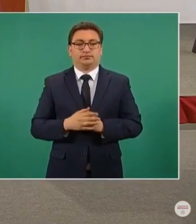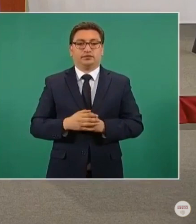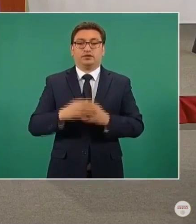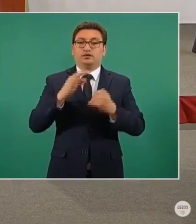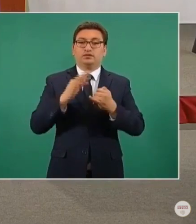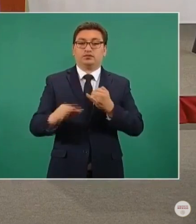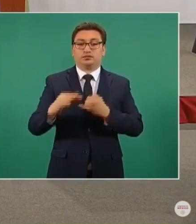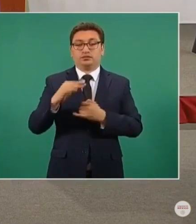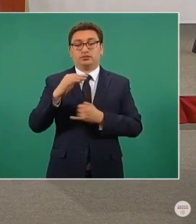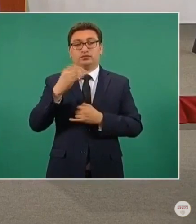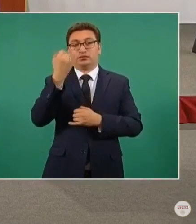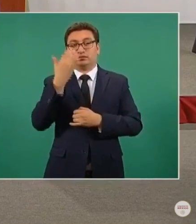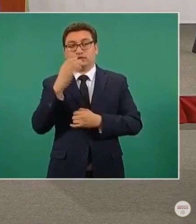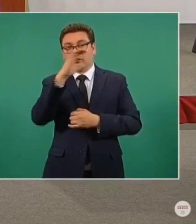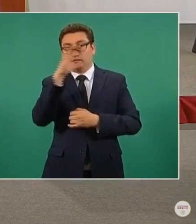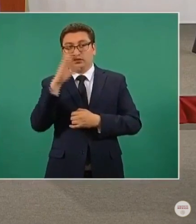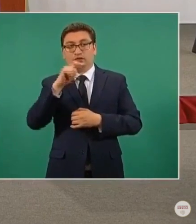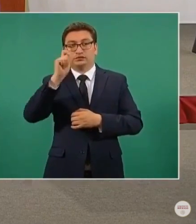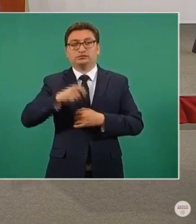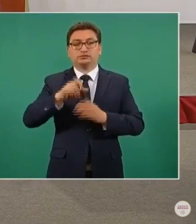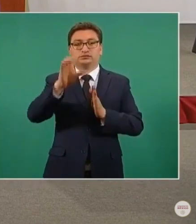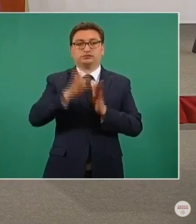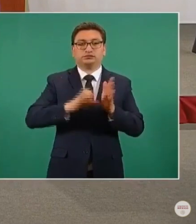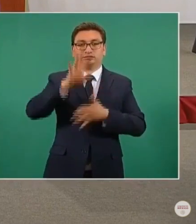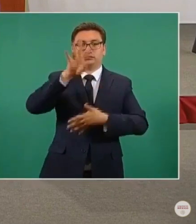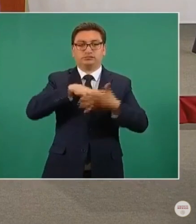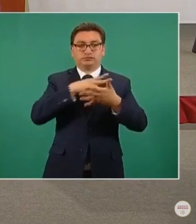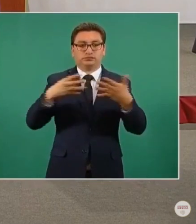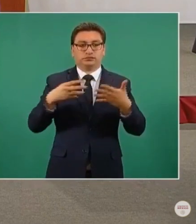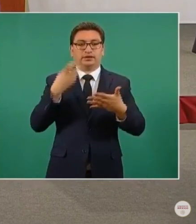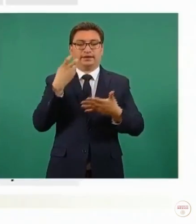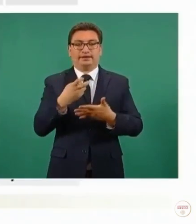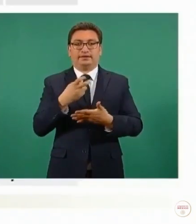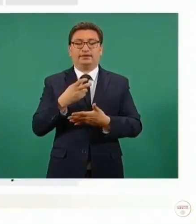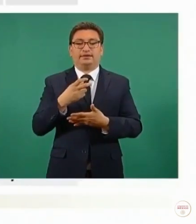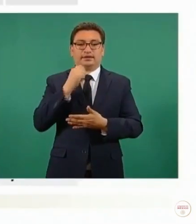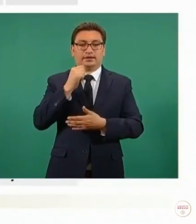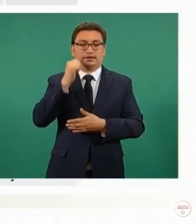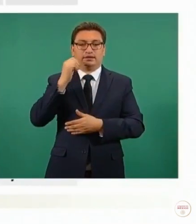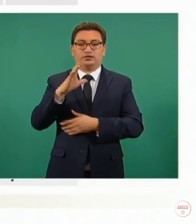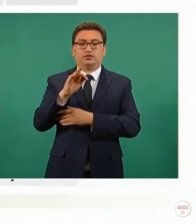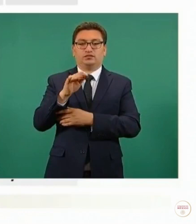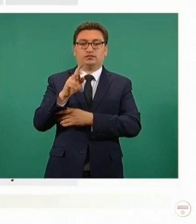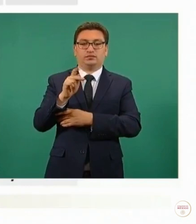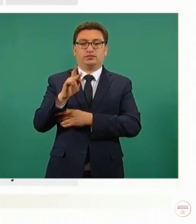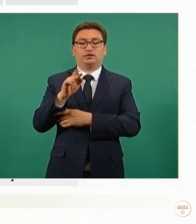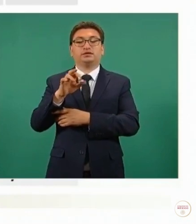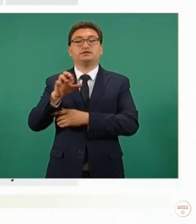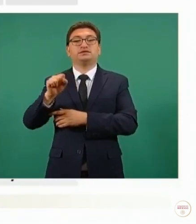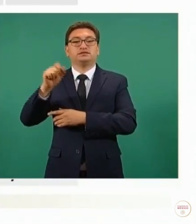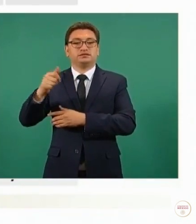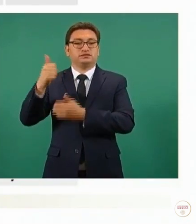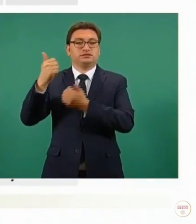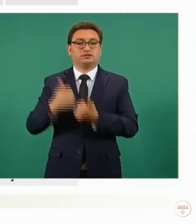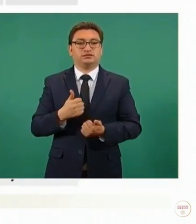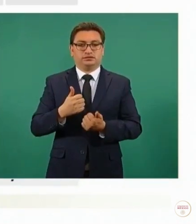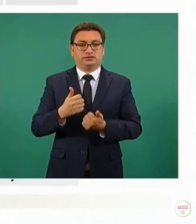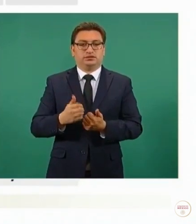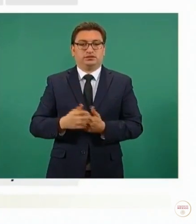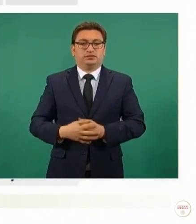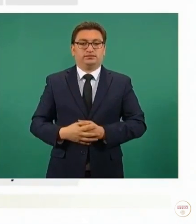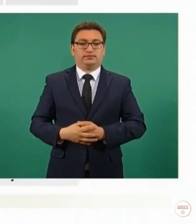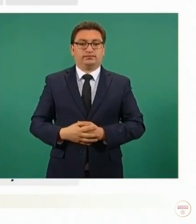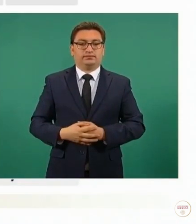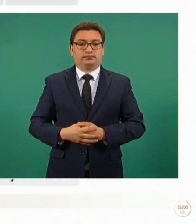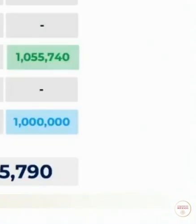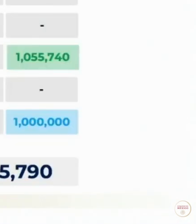imagen lo que vemos es el calendario. Ayer tuvimos liberación por parte de COFEPRIS de las vacunas que se envasan en México. Con estas